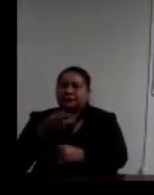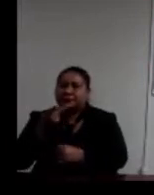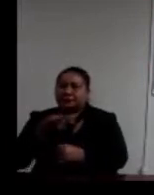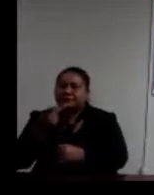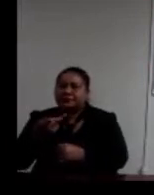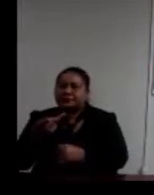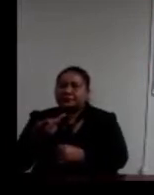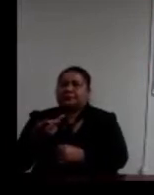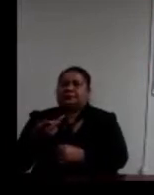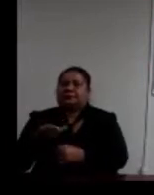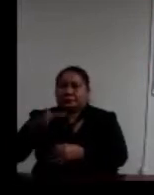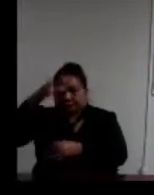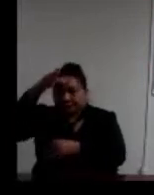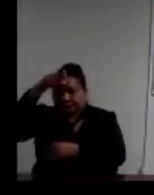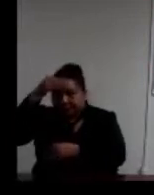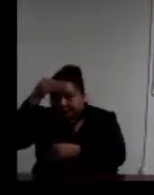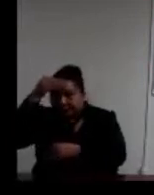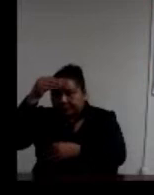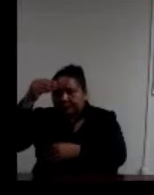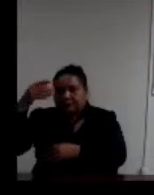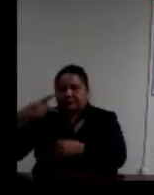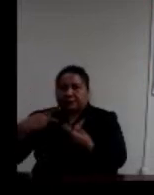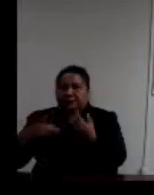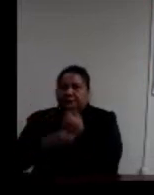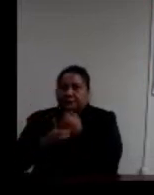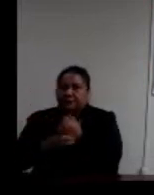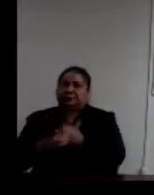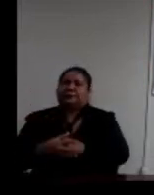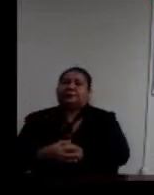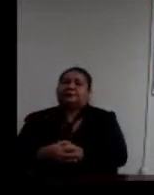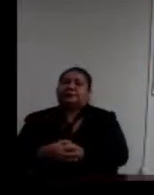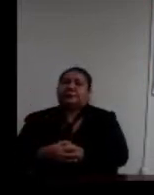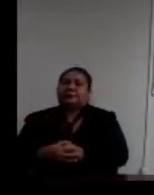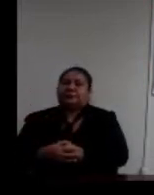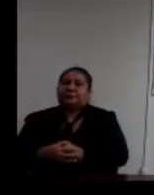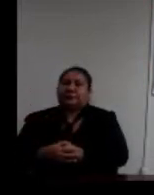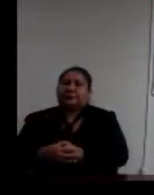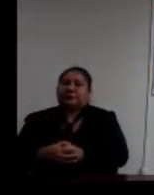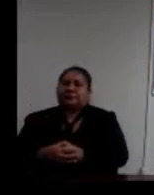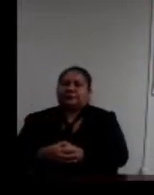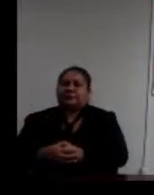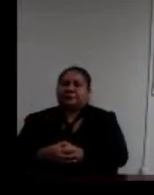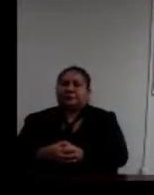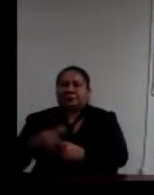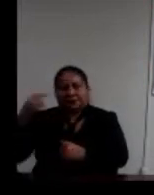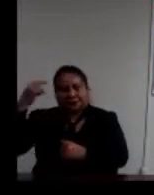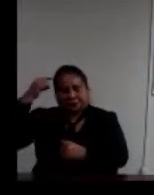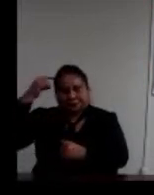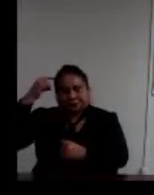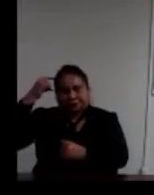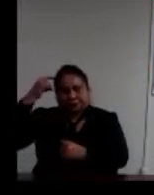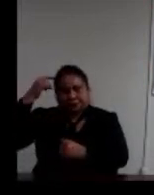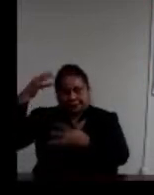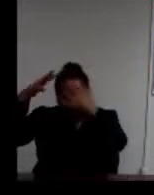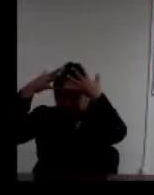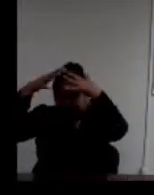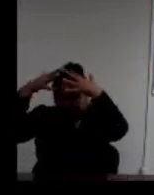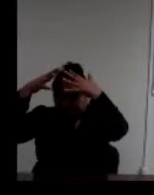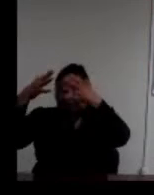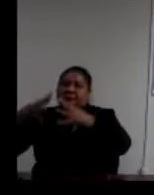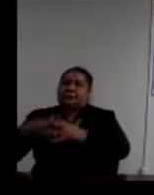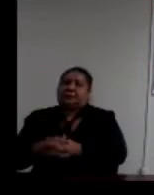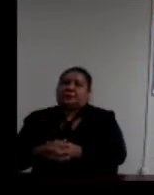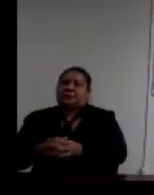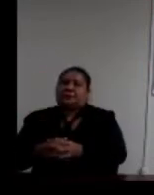trastorno de aprendizaje, ¿sí? Que estaba localizado en el lóbulo temporal. En el mismo lóbulo está localizado en el